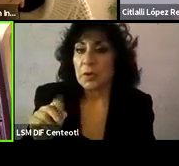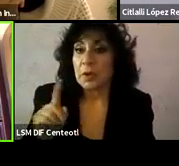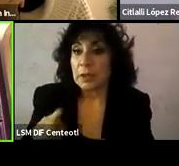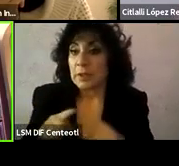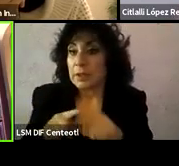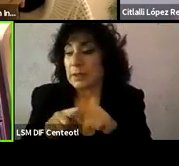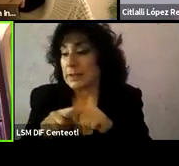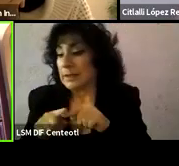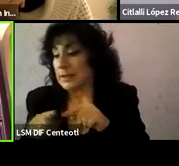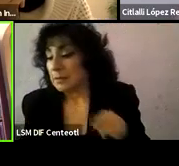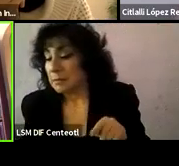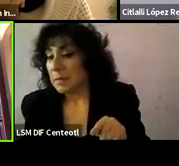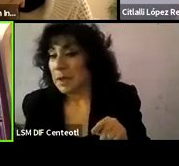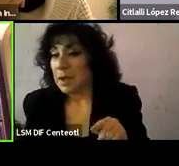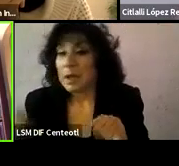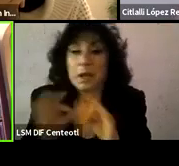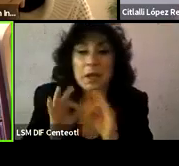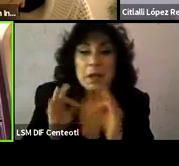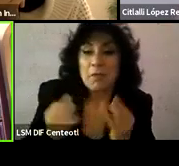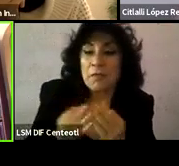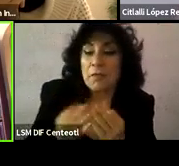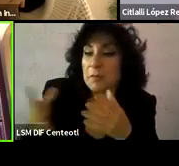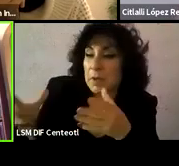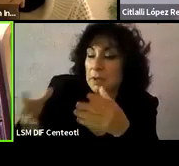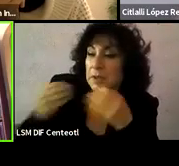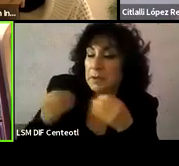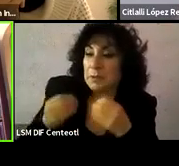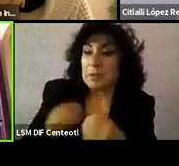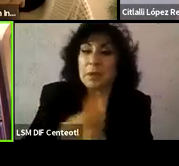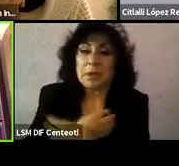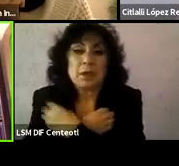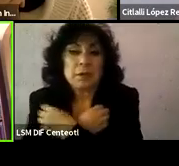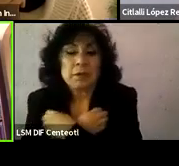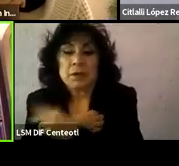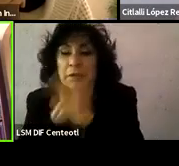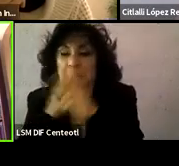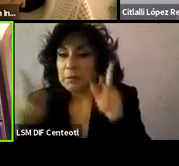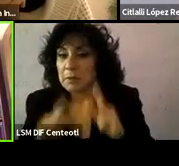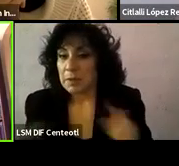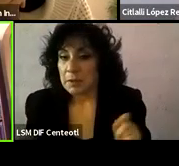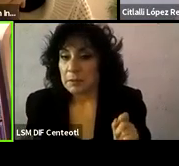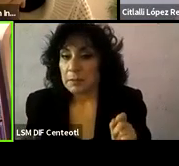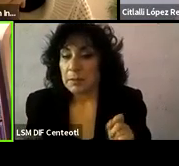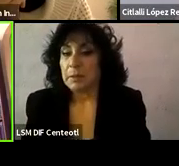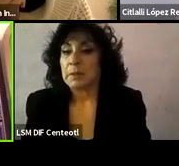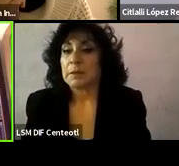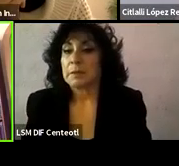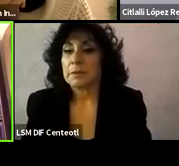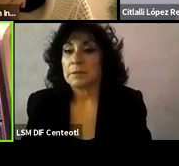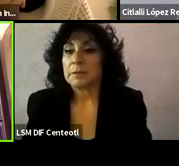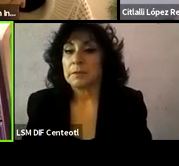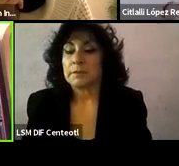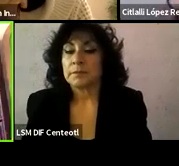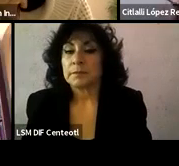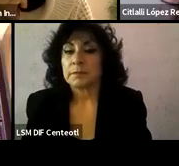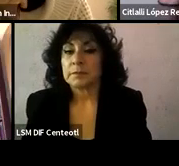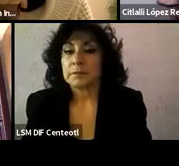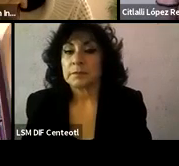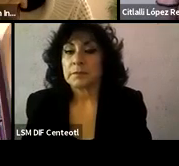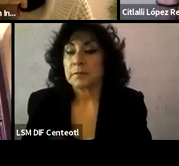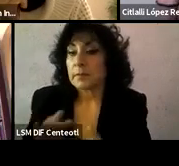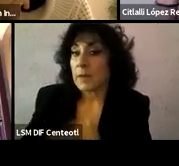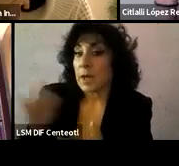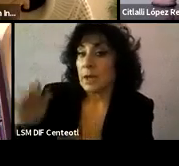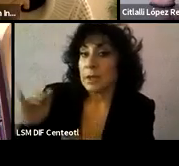este discurso y esta forma de asumir la educación para la paz en contextos muy concretos, ¿no? Muchas gracias,